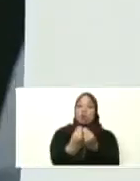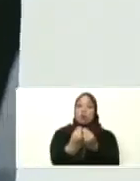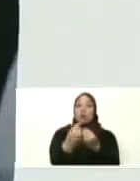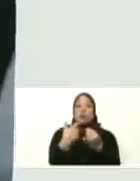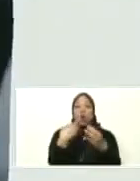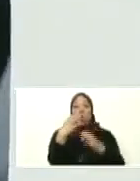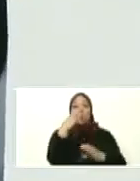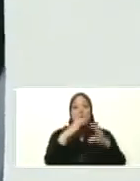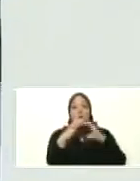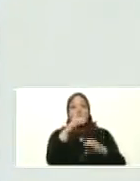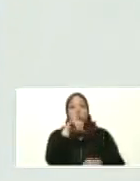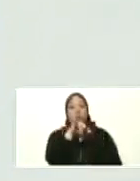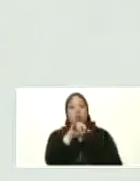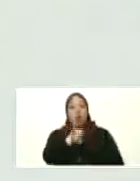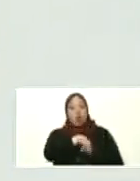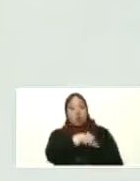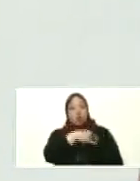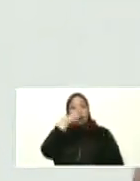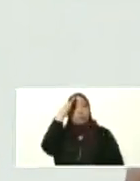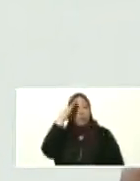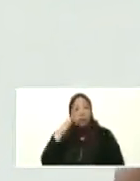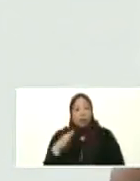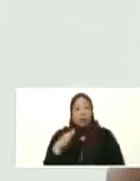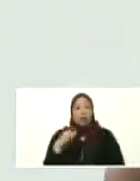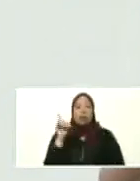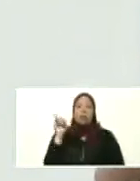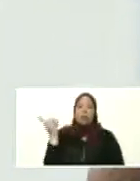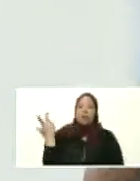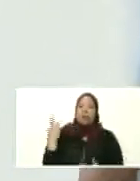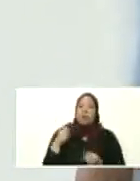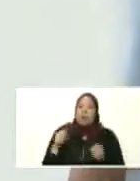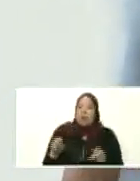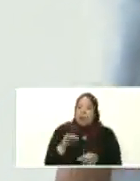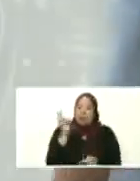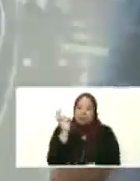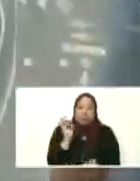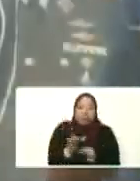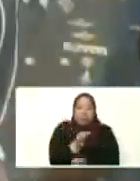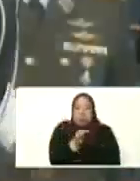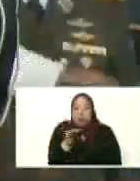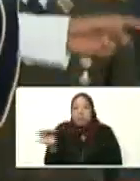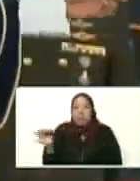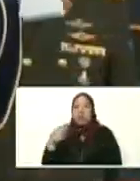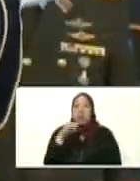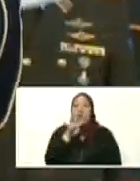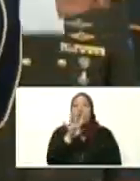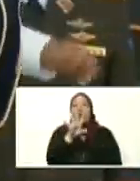dio la posibilidad a la Universidad Militar Bolivariana gloriosa de formarse durante